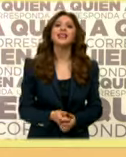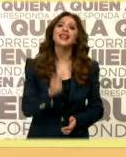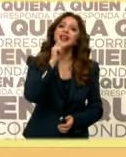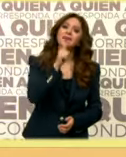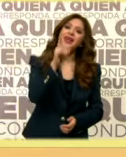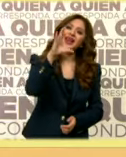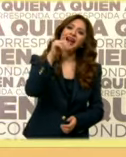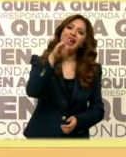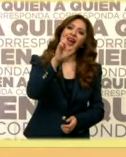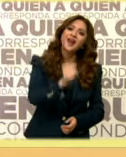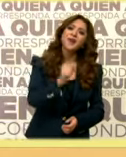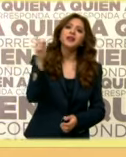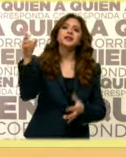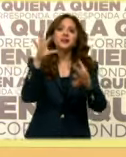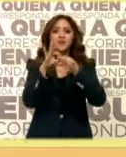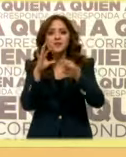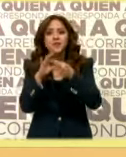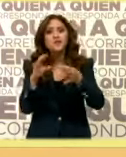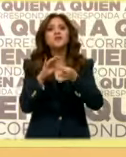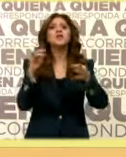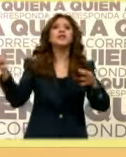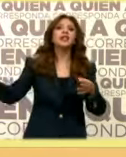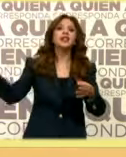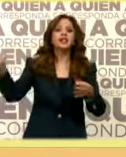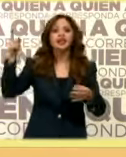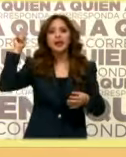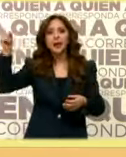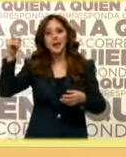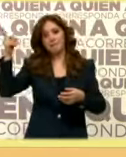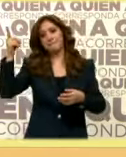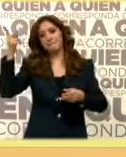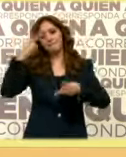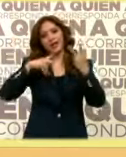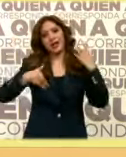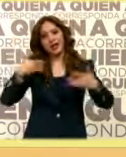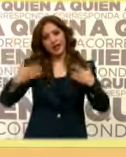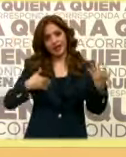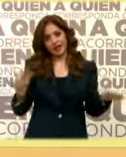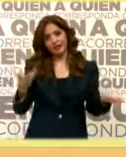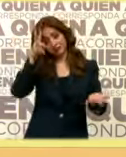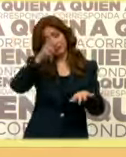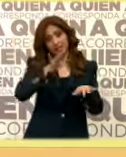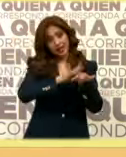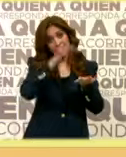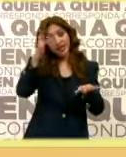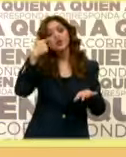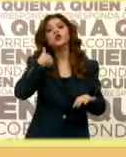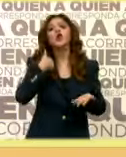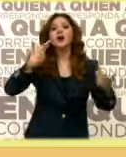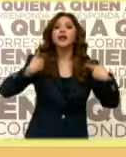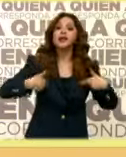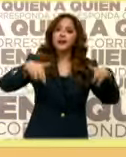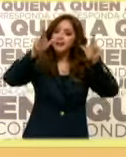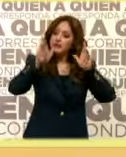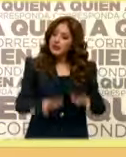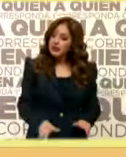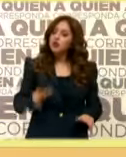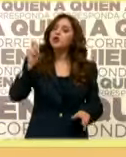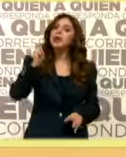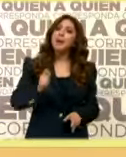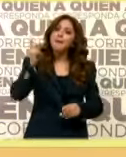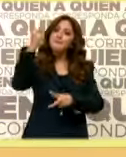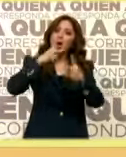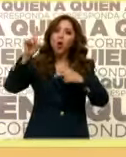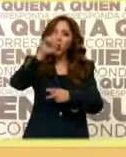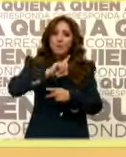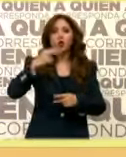super reportero, conductor de Venga la Alegría, de Venga el Domingo. Muchas gracias, Aneddy. La verdad es que sí, en representación de mis compañeros de Venga el Domingo, dijimos, no nos